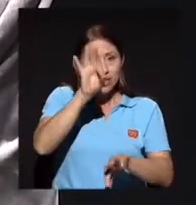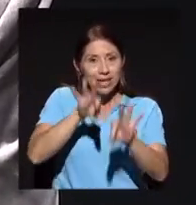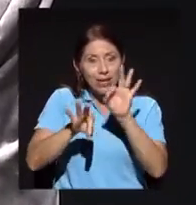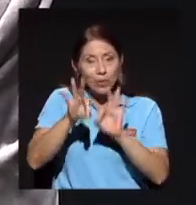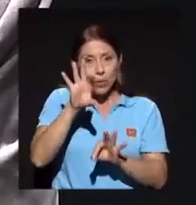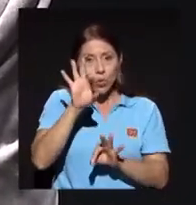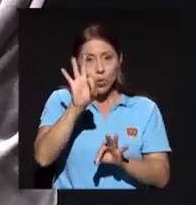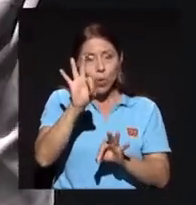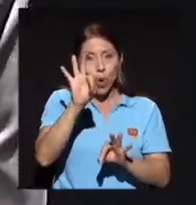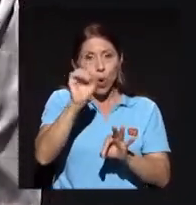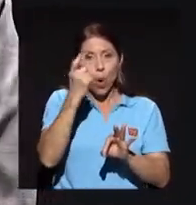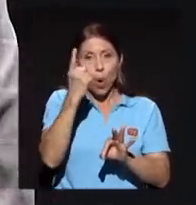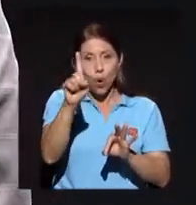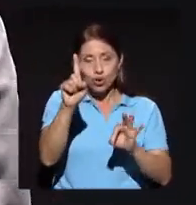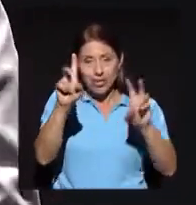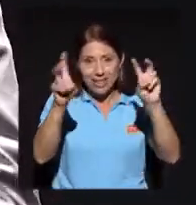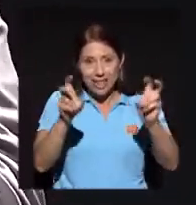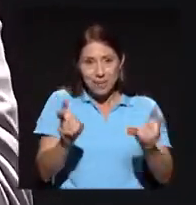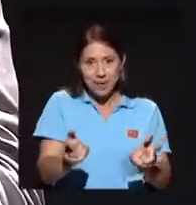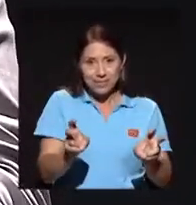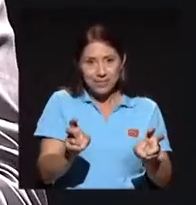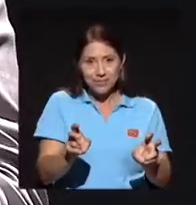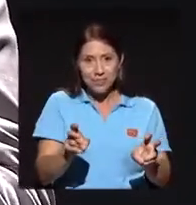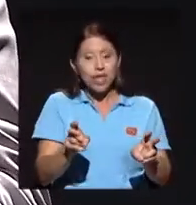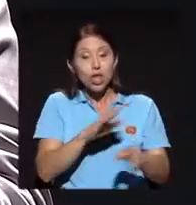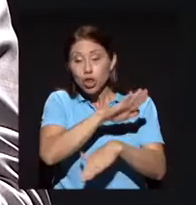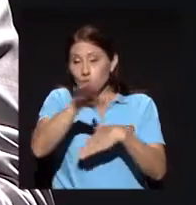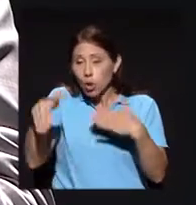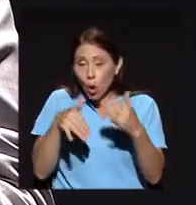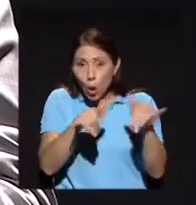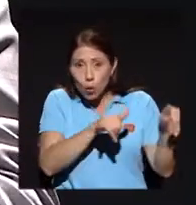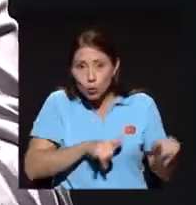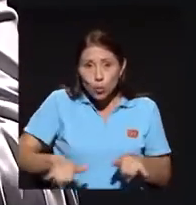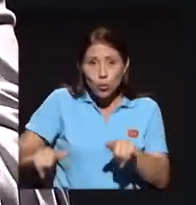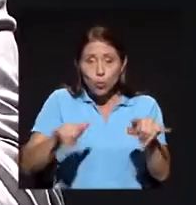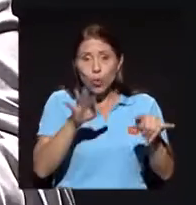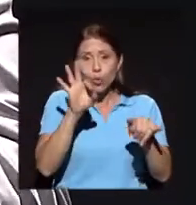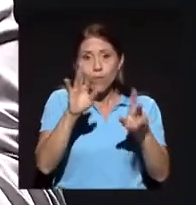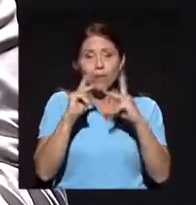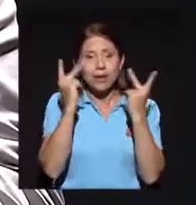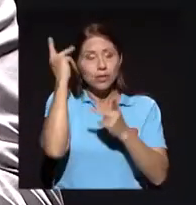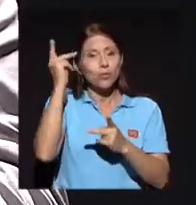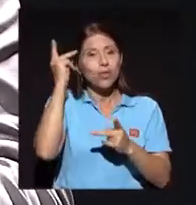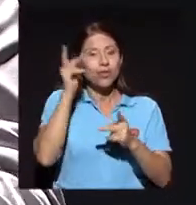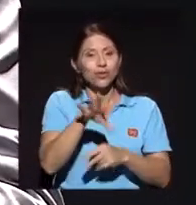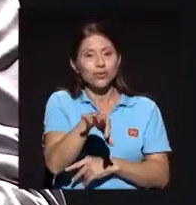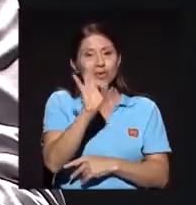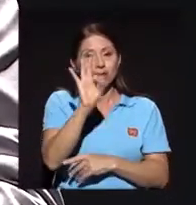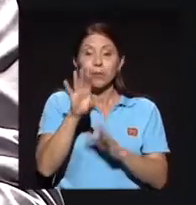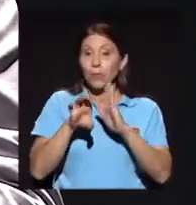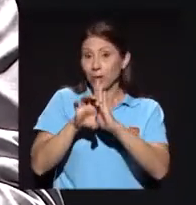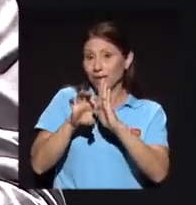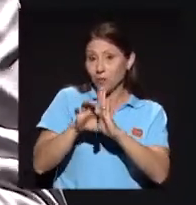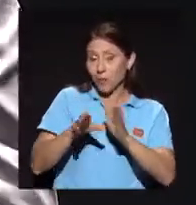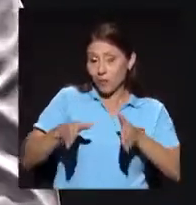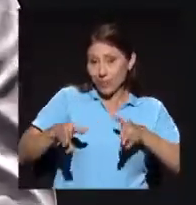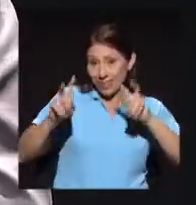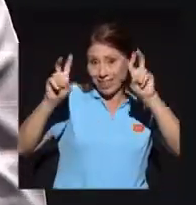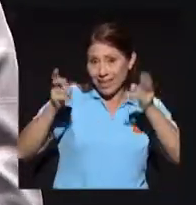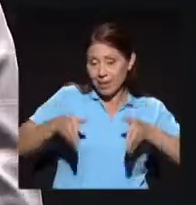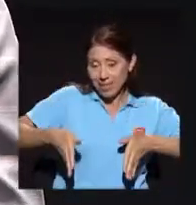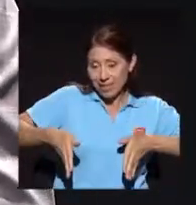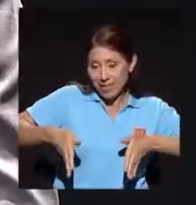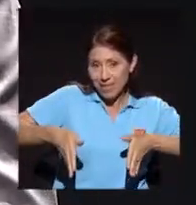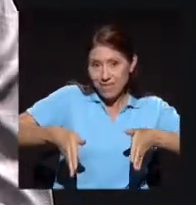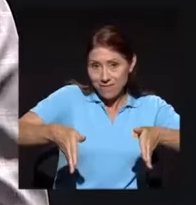los nueve partidos en otras palabras para explicarlo bien gráficamente en el tema de infraestructura y transporte público el